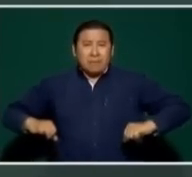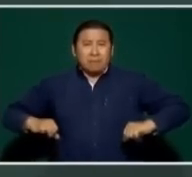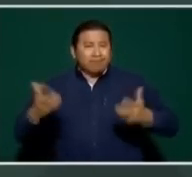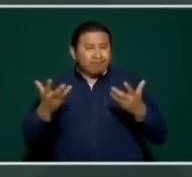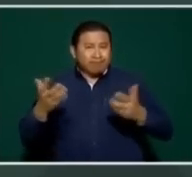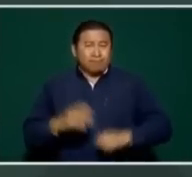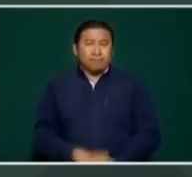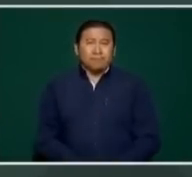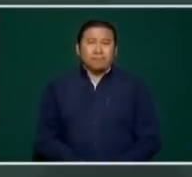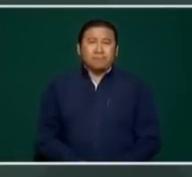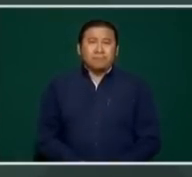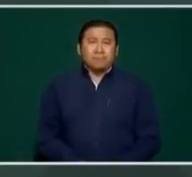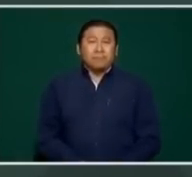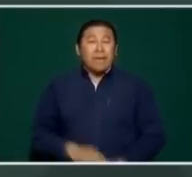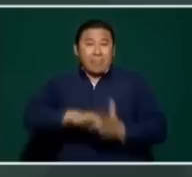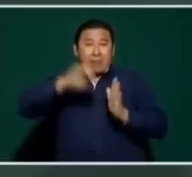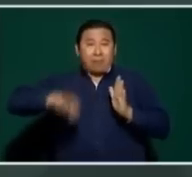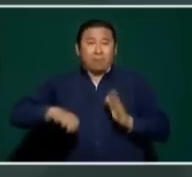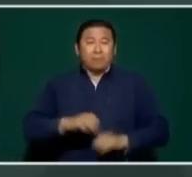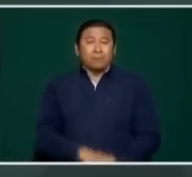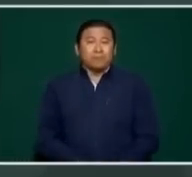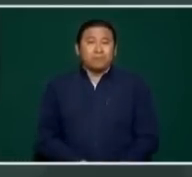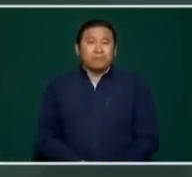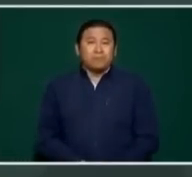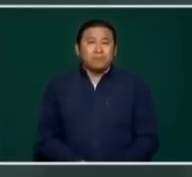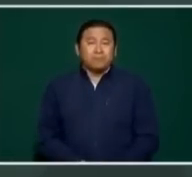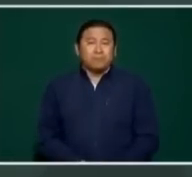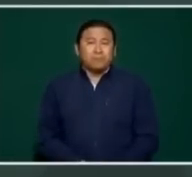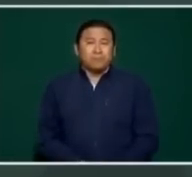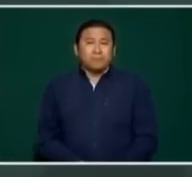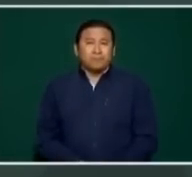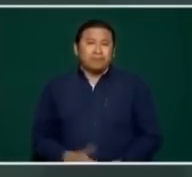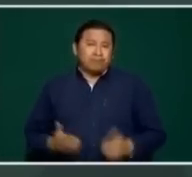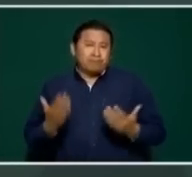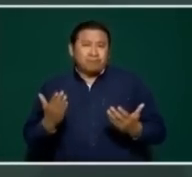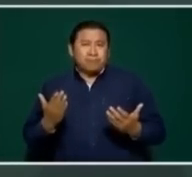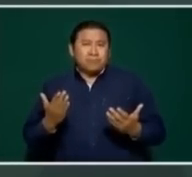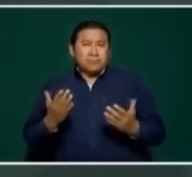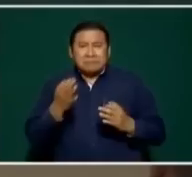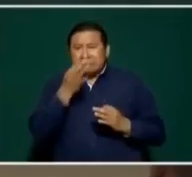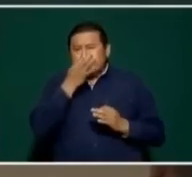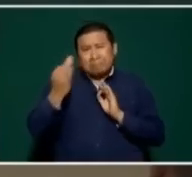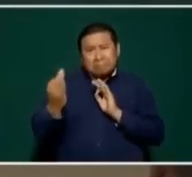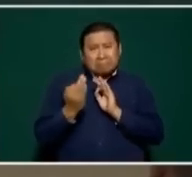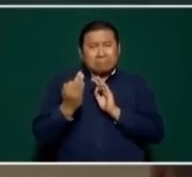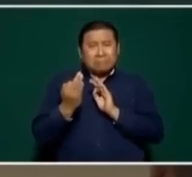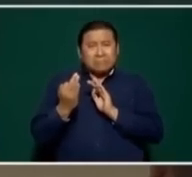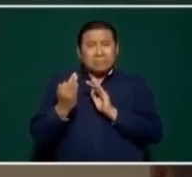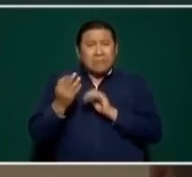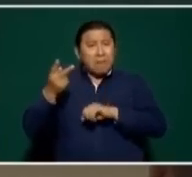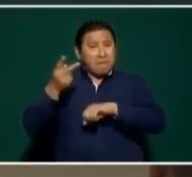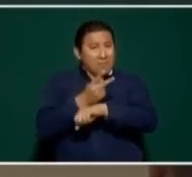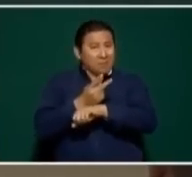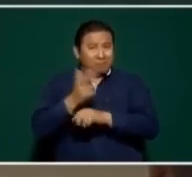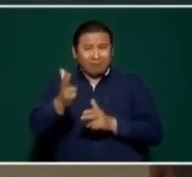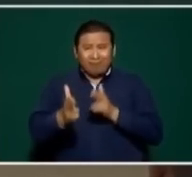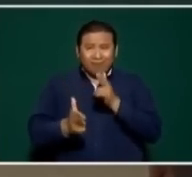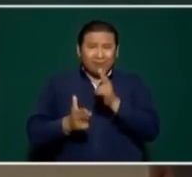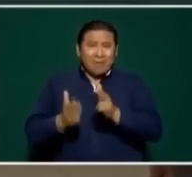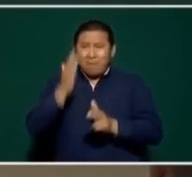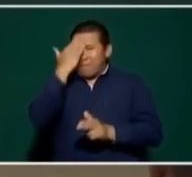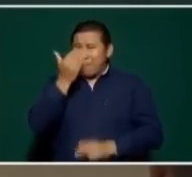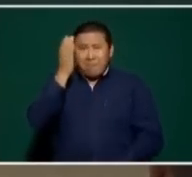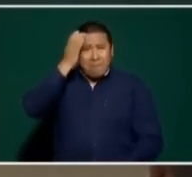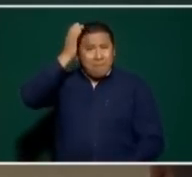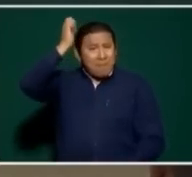productivas. Por ejemplo, no está cerca de donde va a pasar el tren Maya a